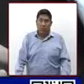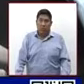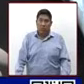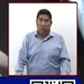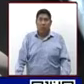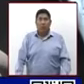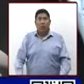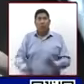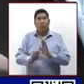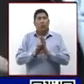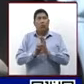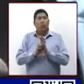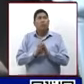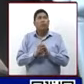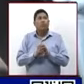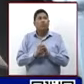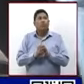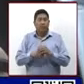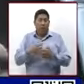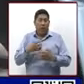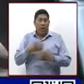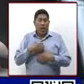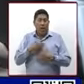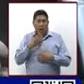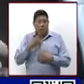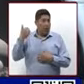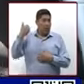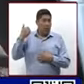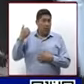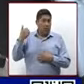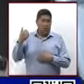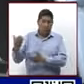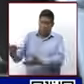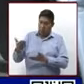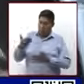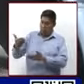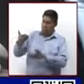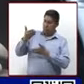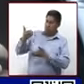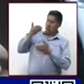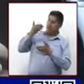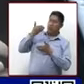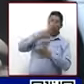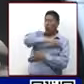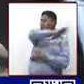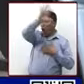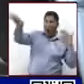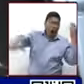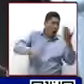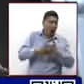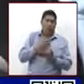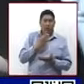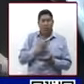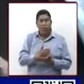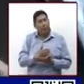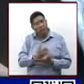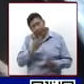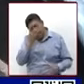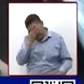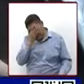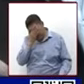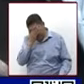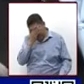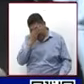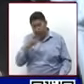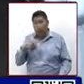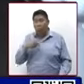Y no por el hecho de que hayan amparos de por medio, se paralicen este proceso eleccionario, porque nosotros,